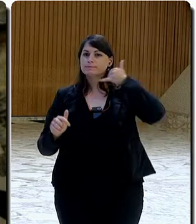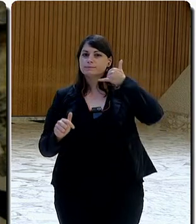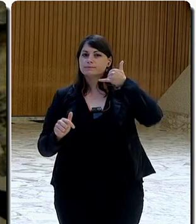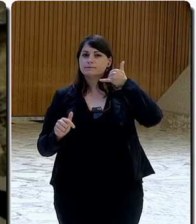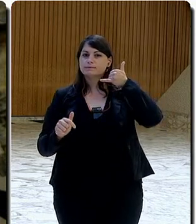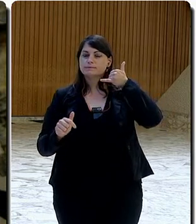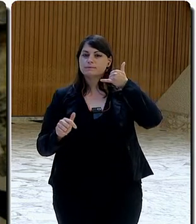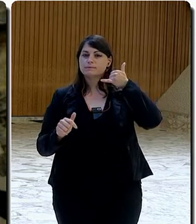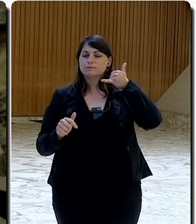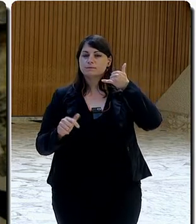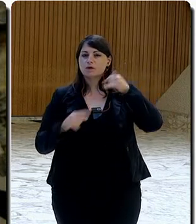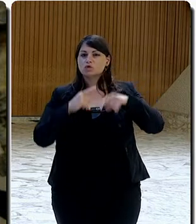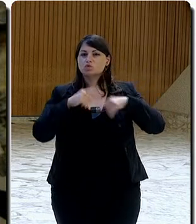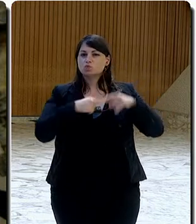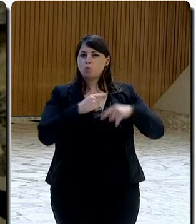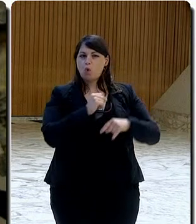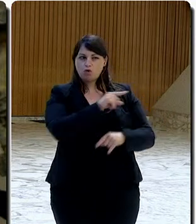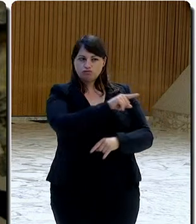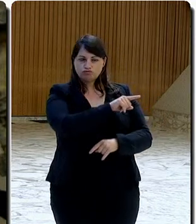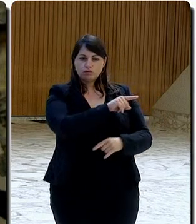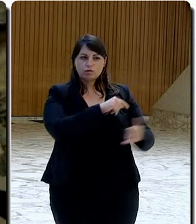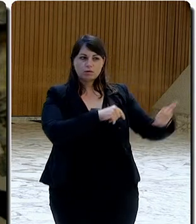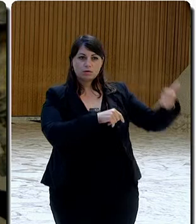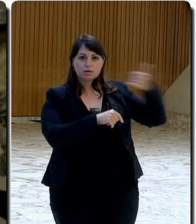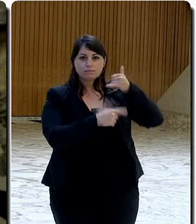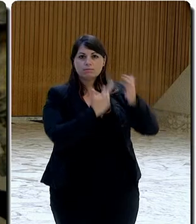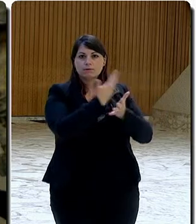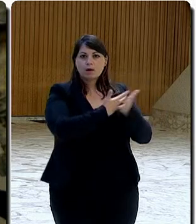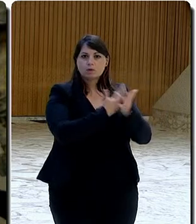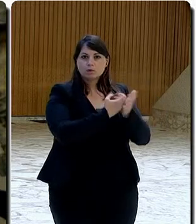Eva estaba ingresada en un hospital.